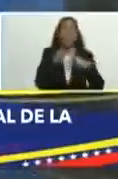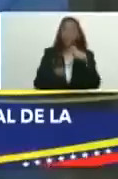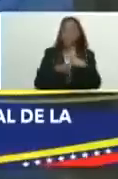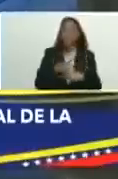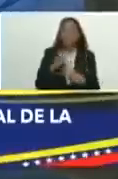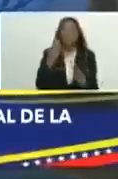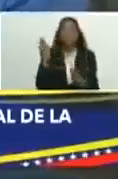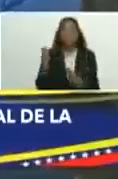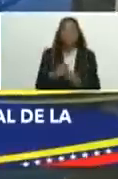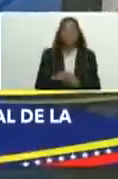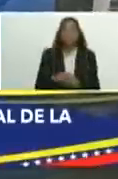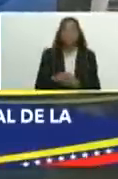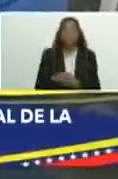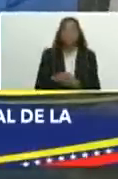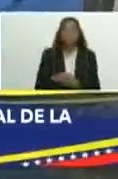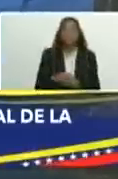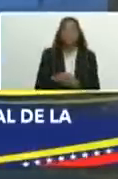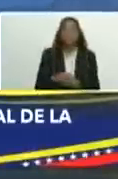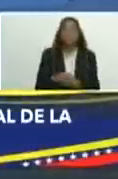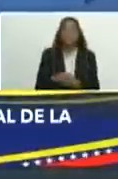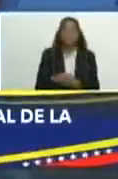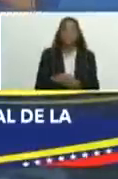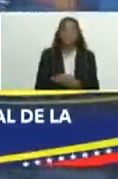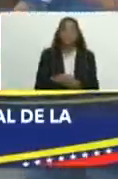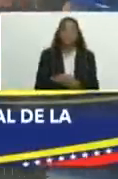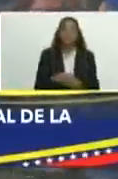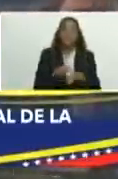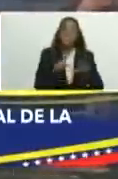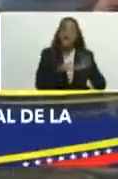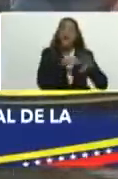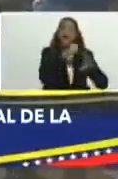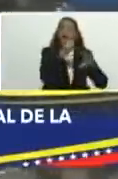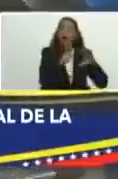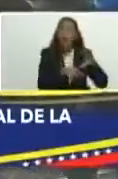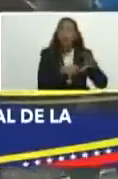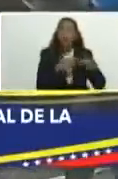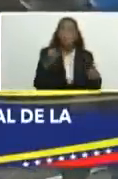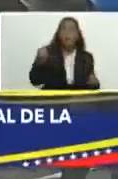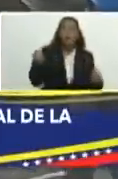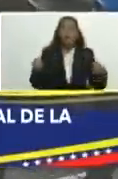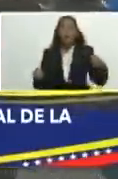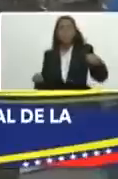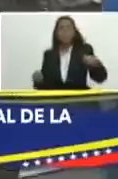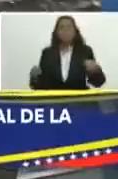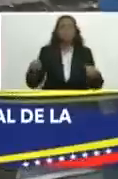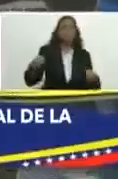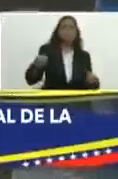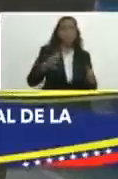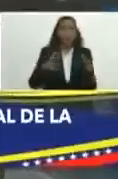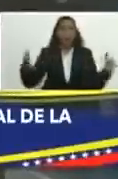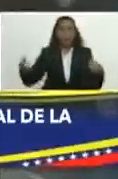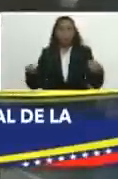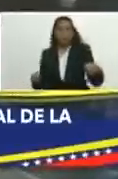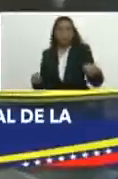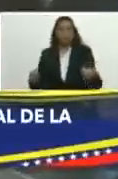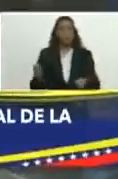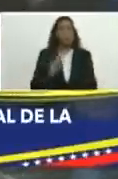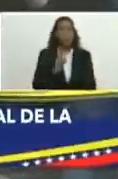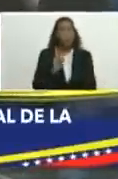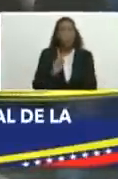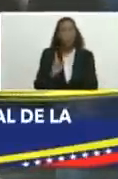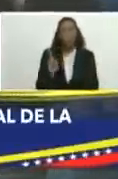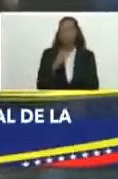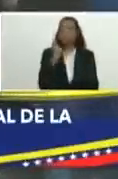R2, de R1 mira, a R2. Vale. Ese caucho es para camión. No, ese... Es grande, vale. Ese